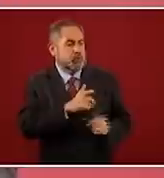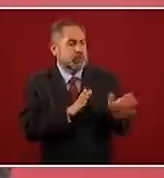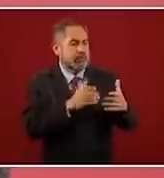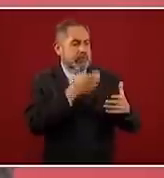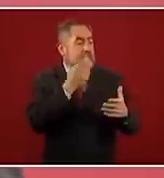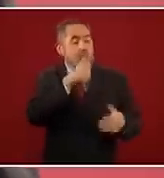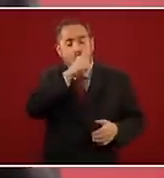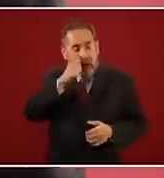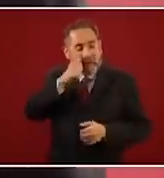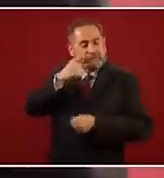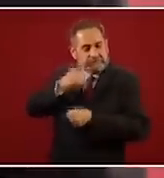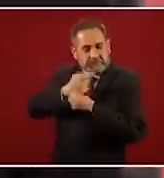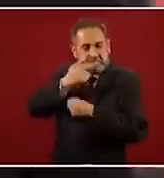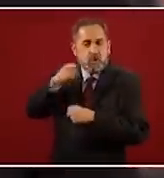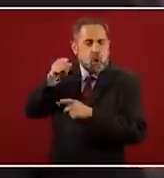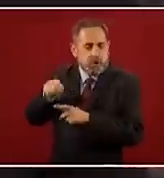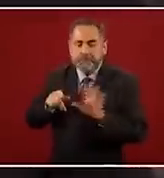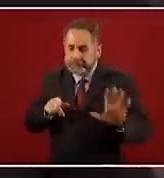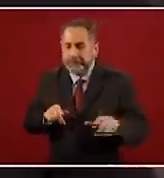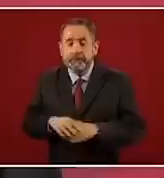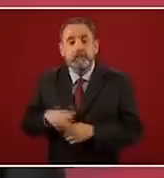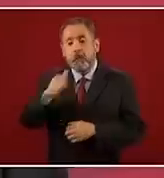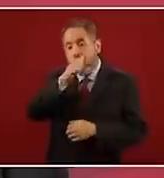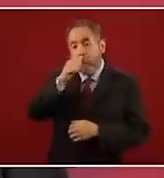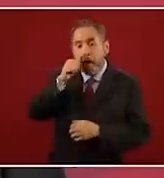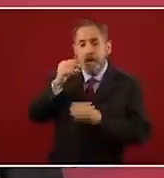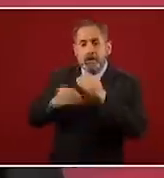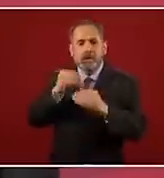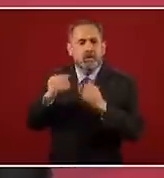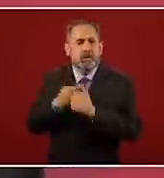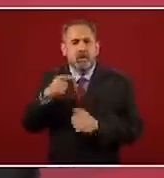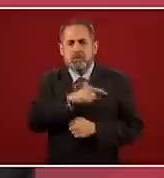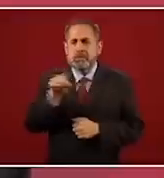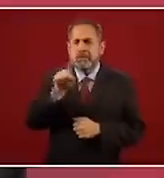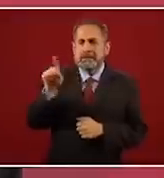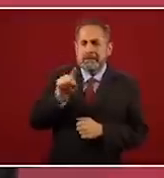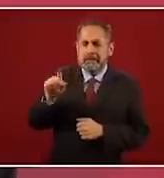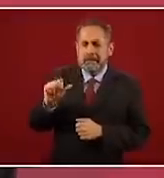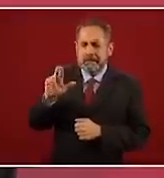Juárez se peleaba con Zarco